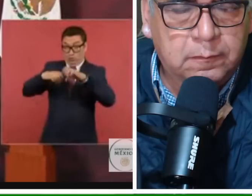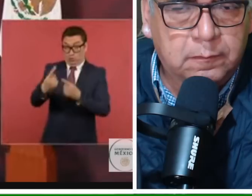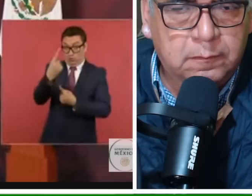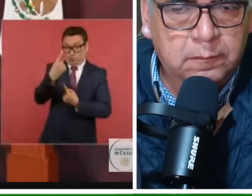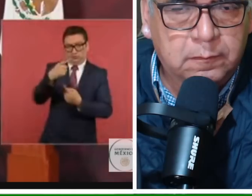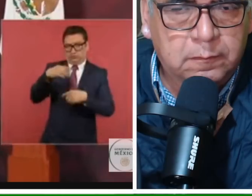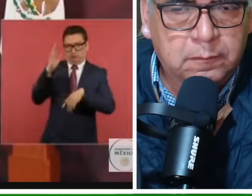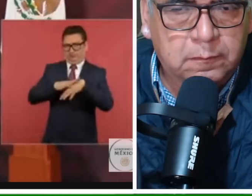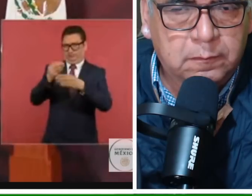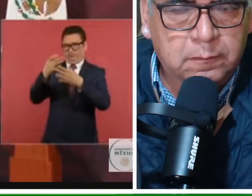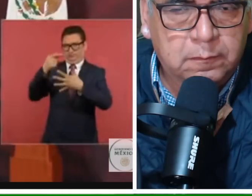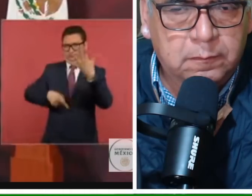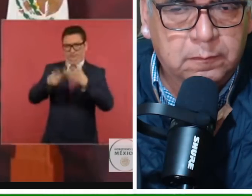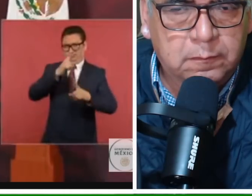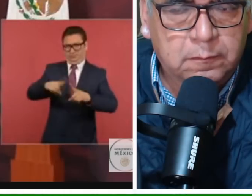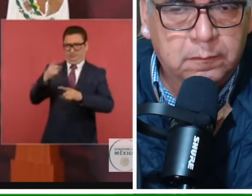sino de varias,